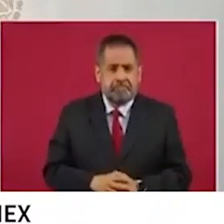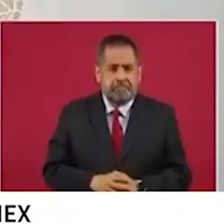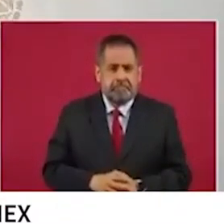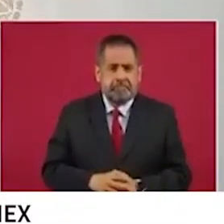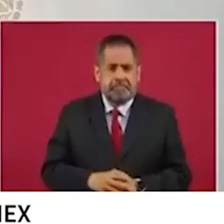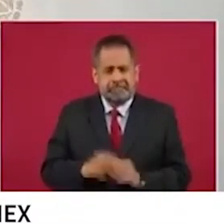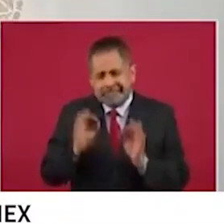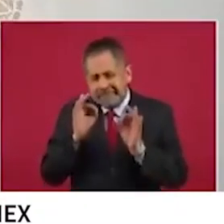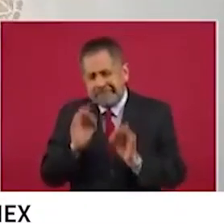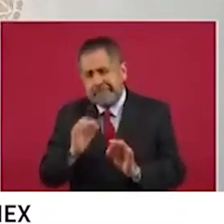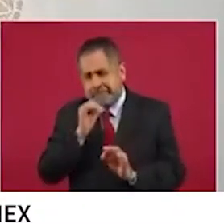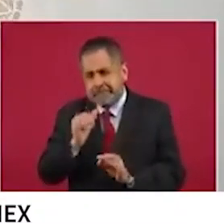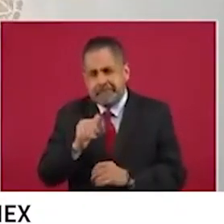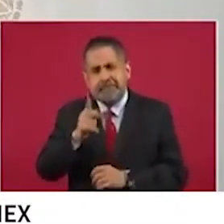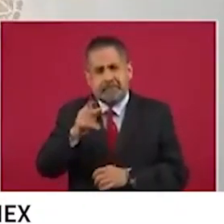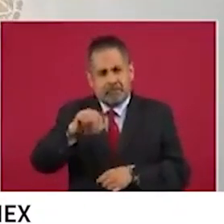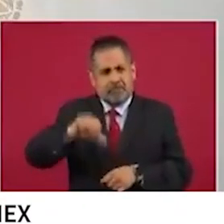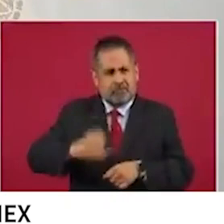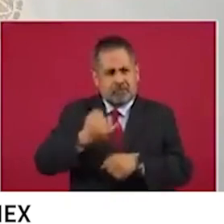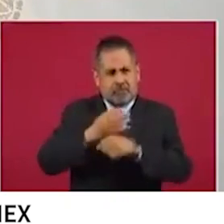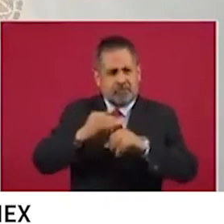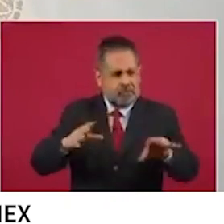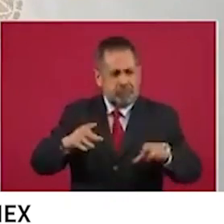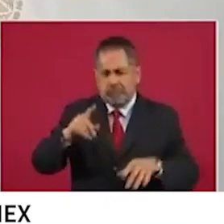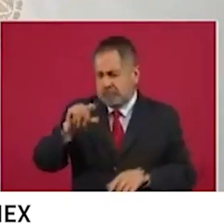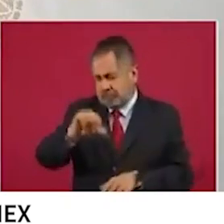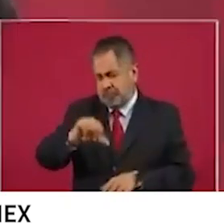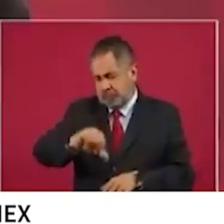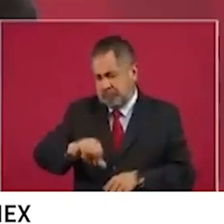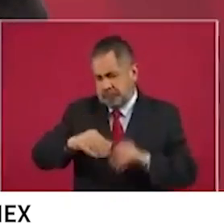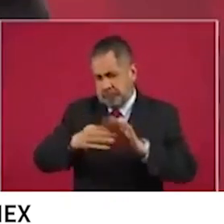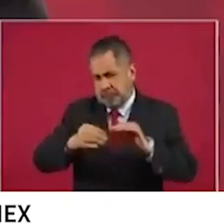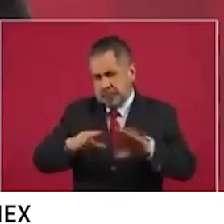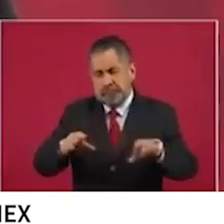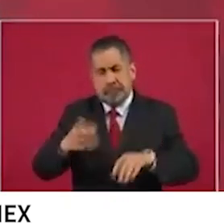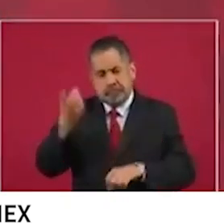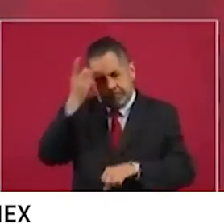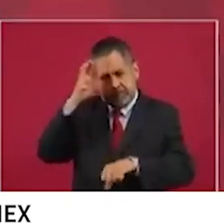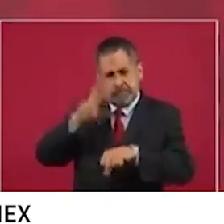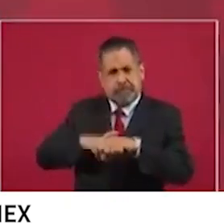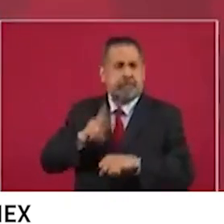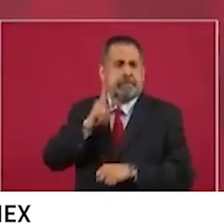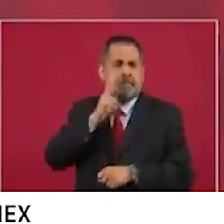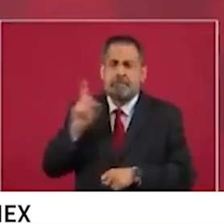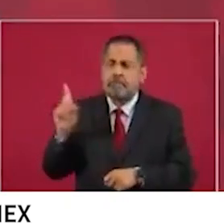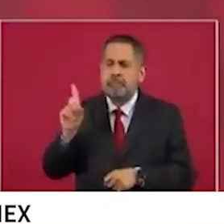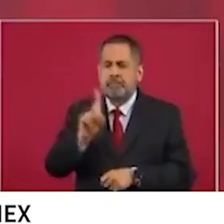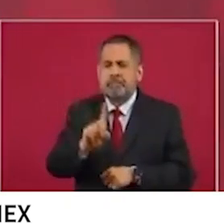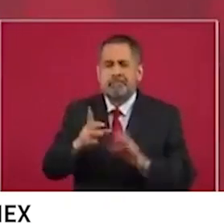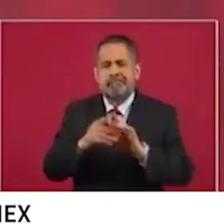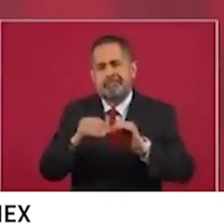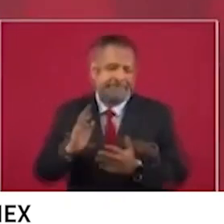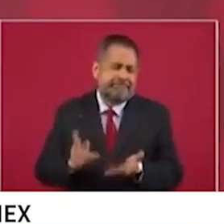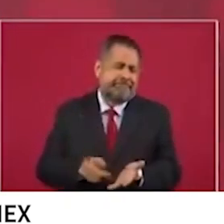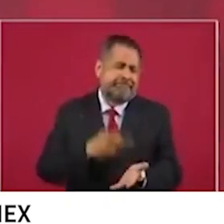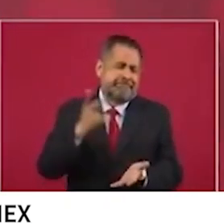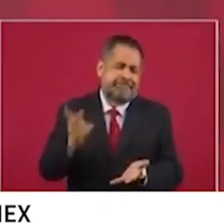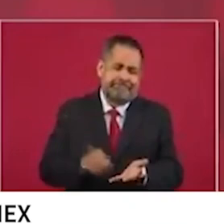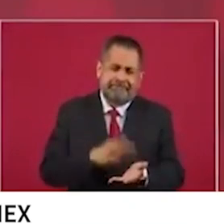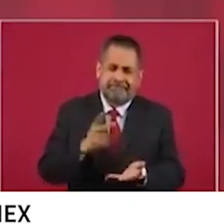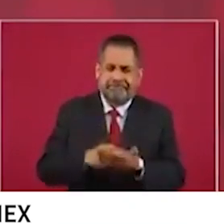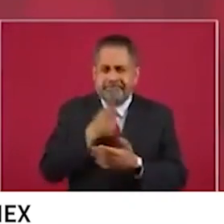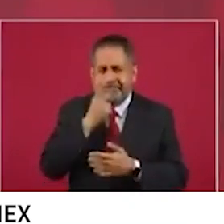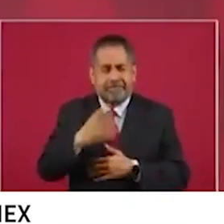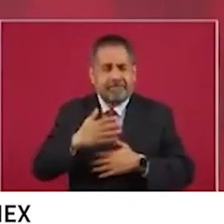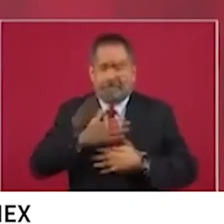con exactitud, pero hoy se va a informar seguramente el director de Pemex. Y yo ya he dicho que no